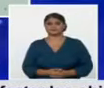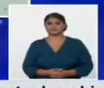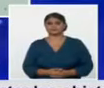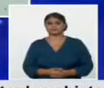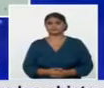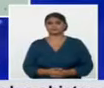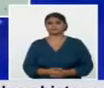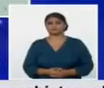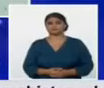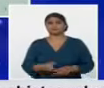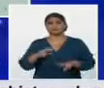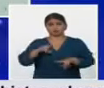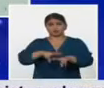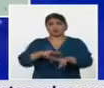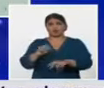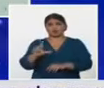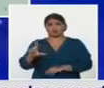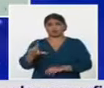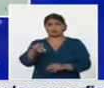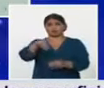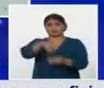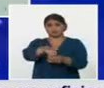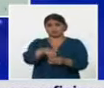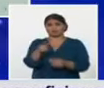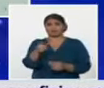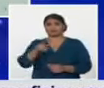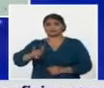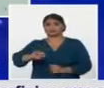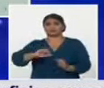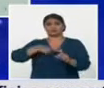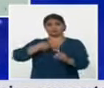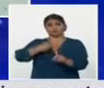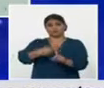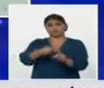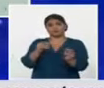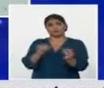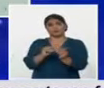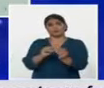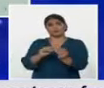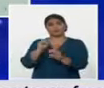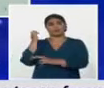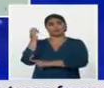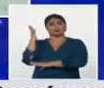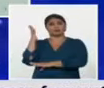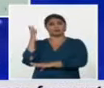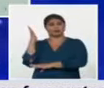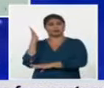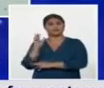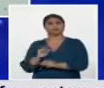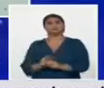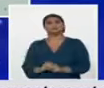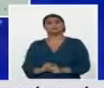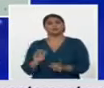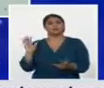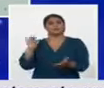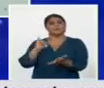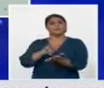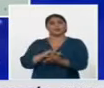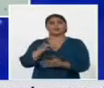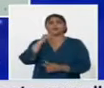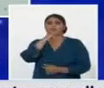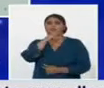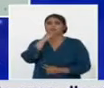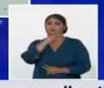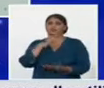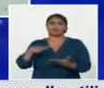Holguín, los 19 casos confirmados son viajeros cubanos procedentes de Rusia. En